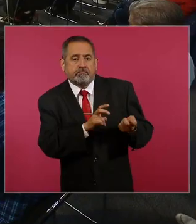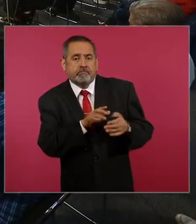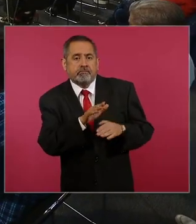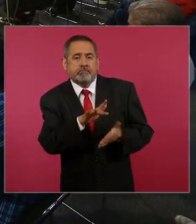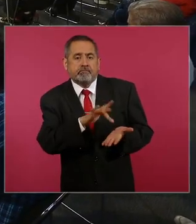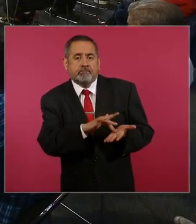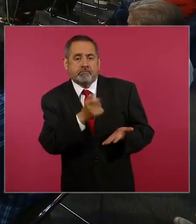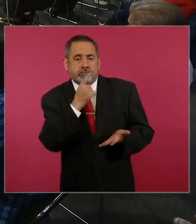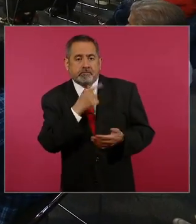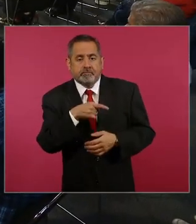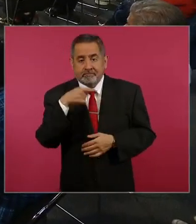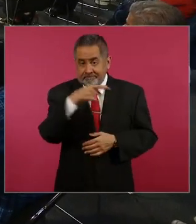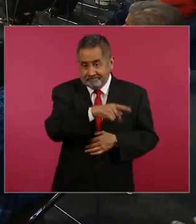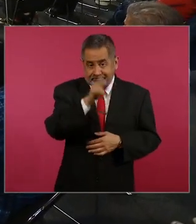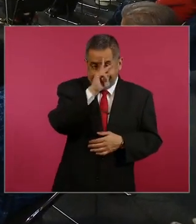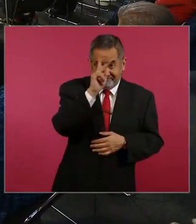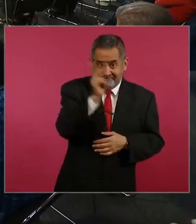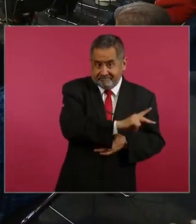peor